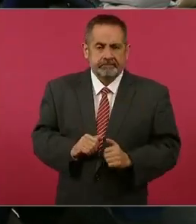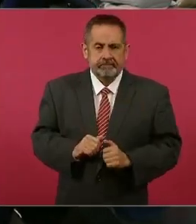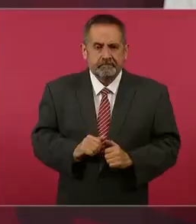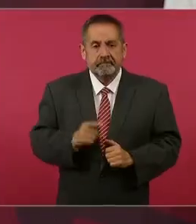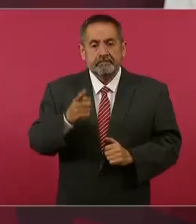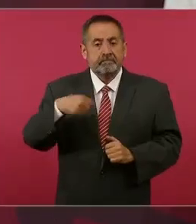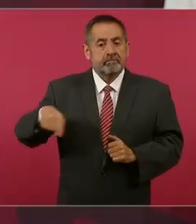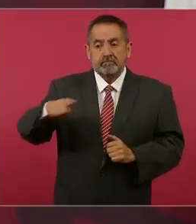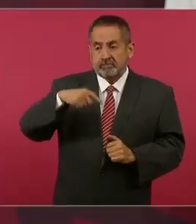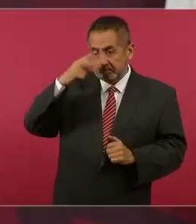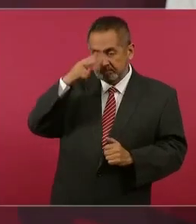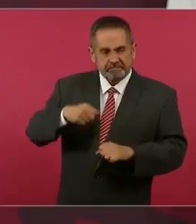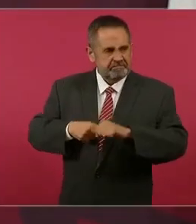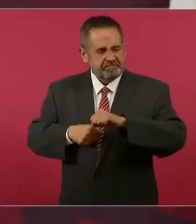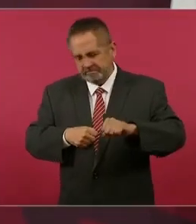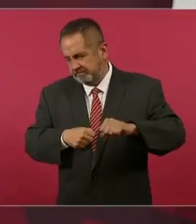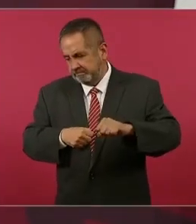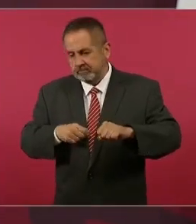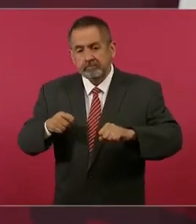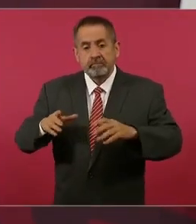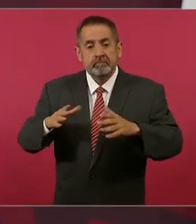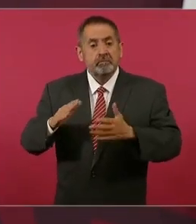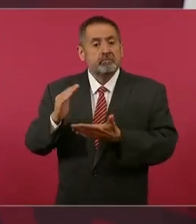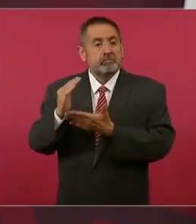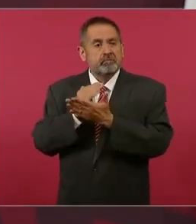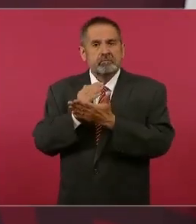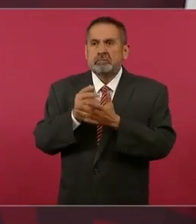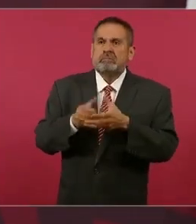no se incrementó